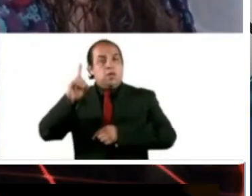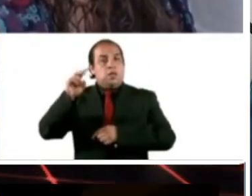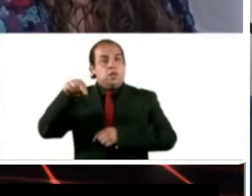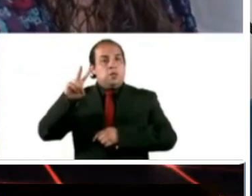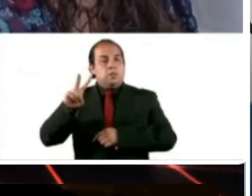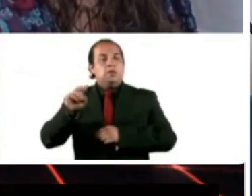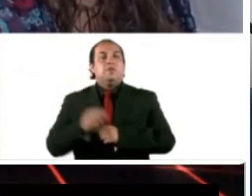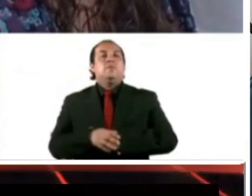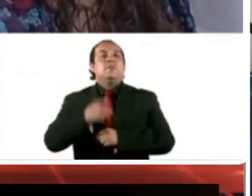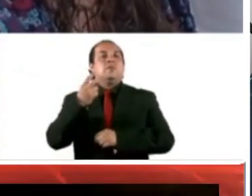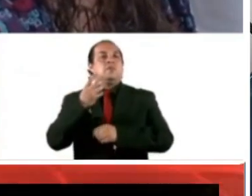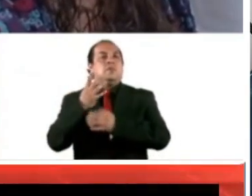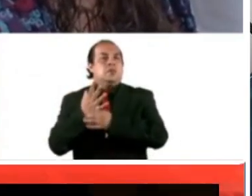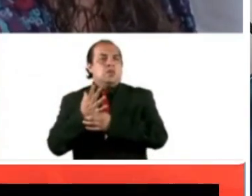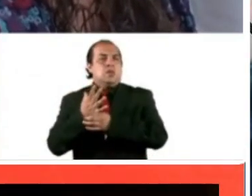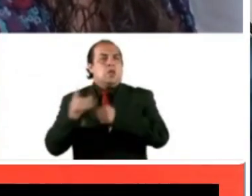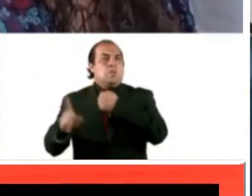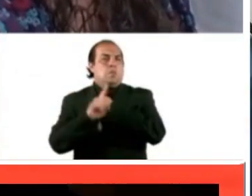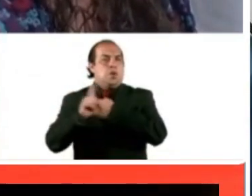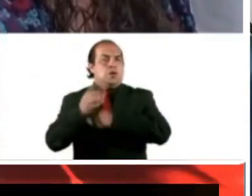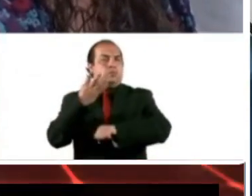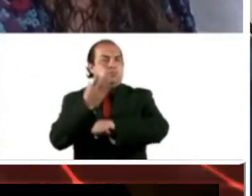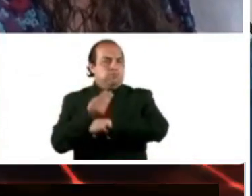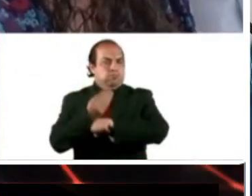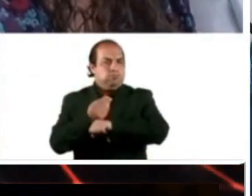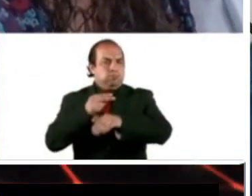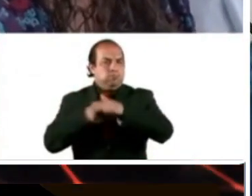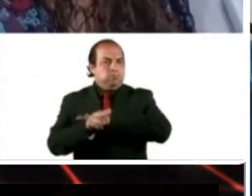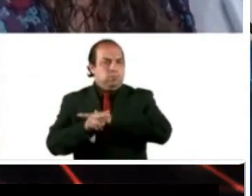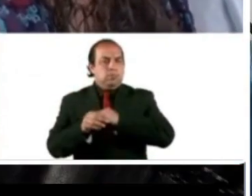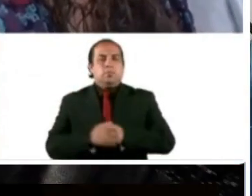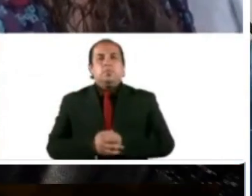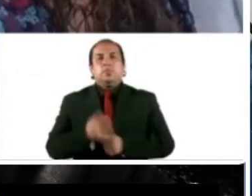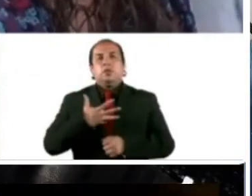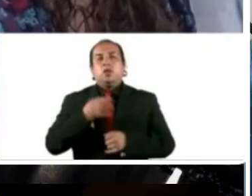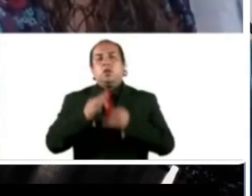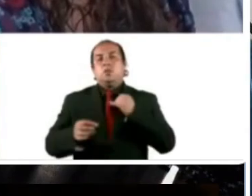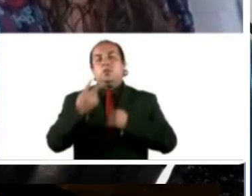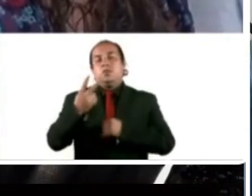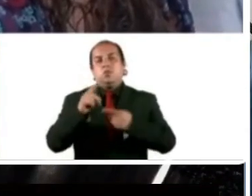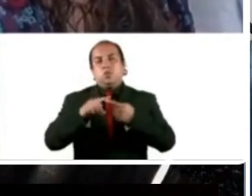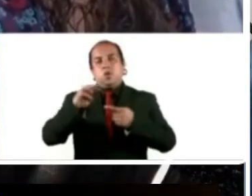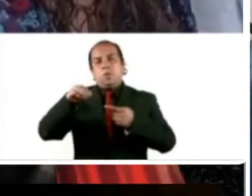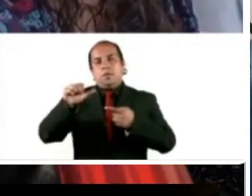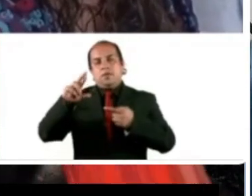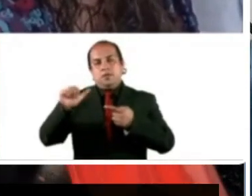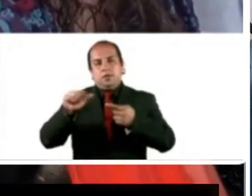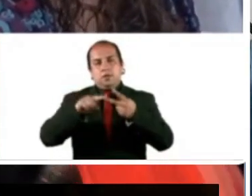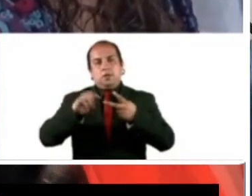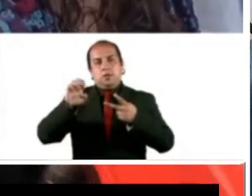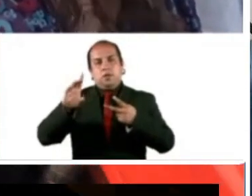de mantenimiento, no solo en esta administración, sino en las últimas dos, que corresponderían a Mancera y a Marcelo